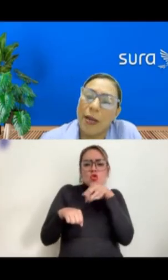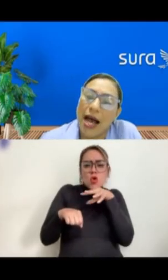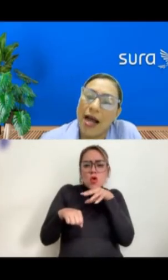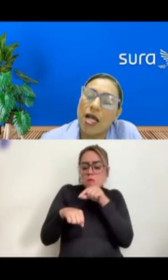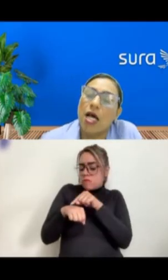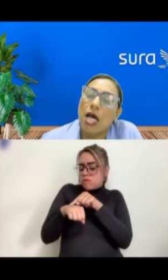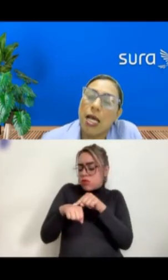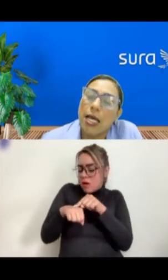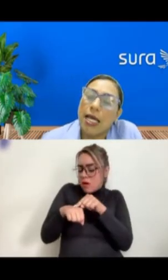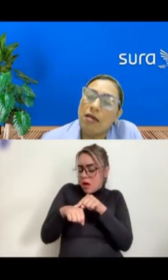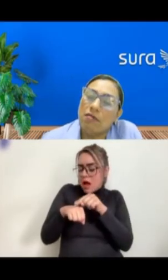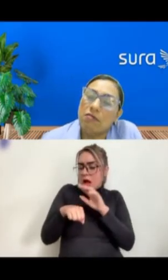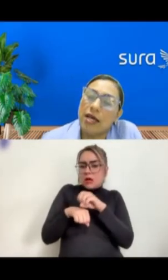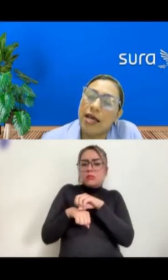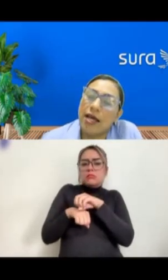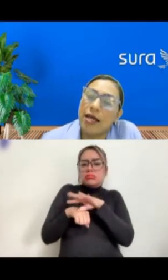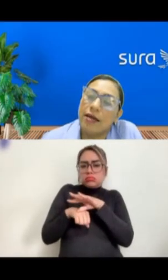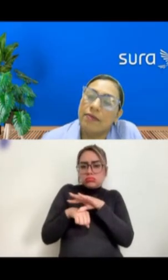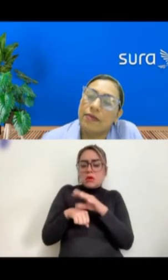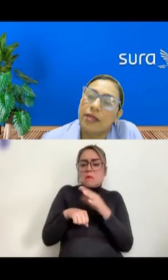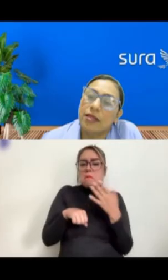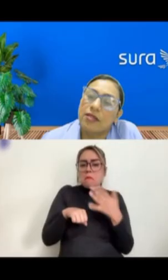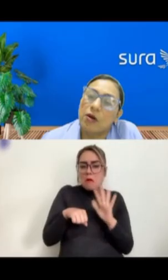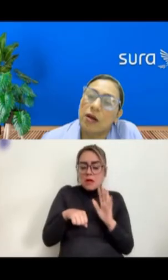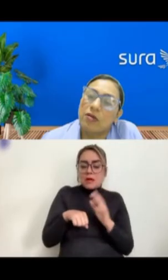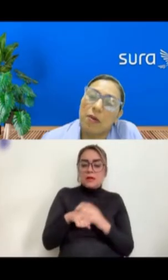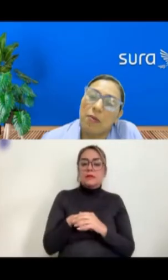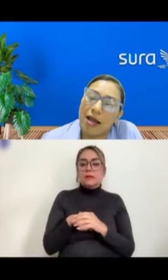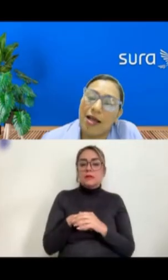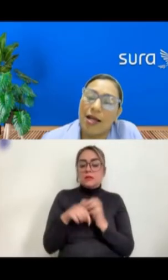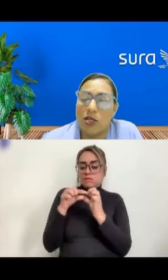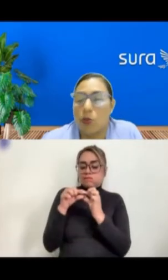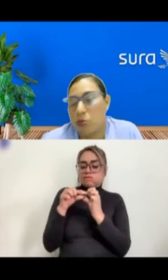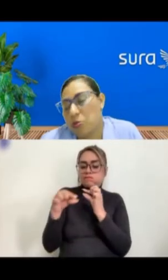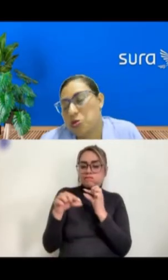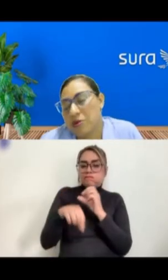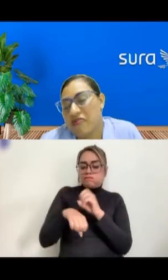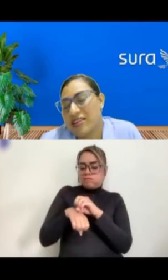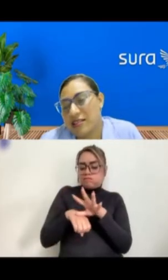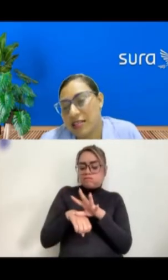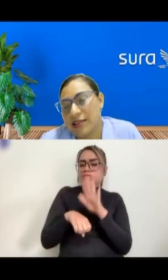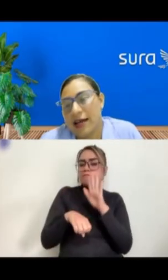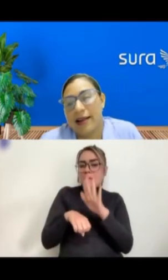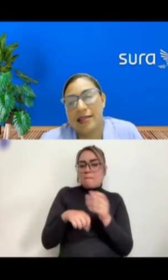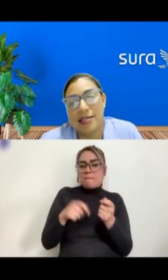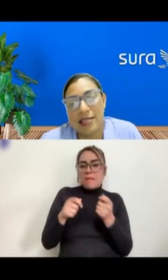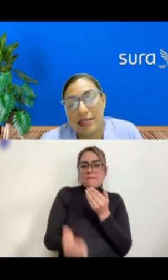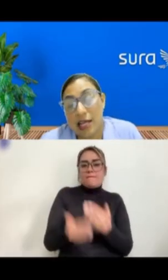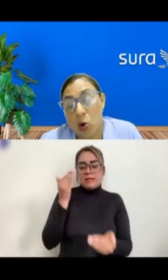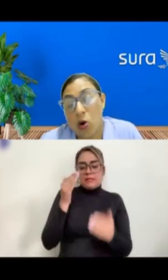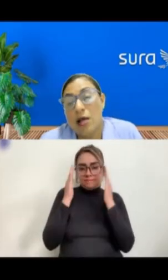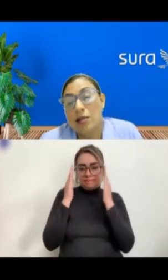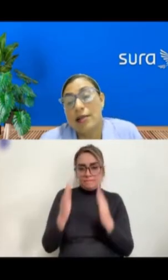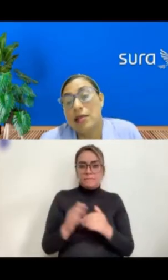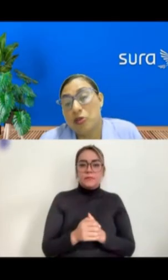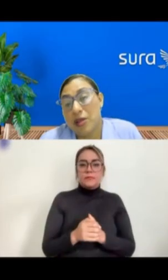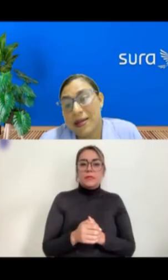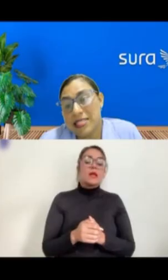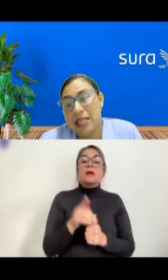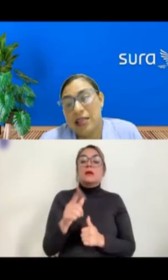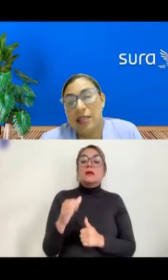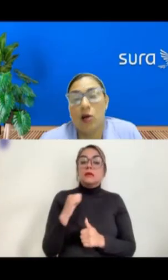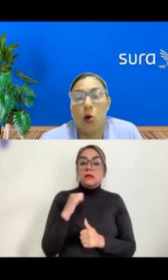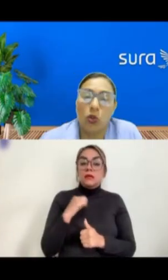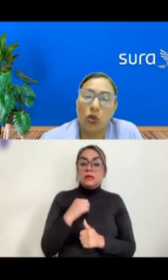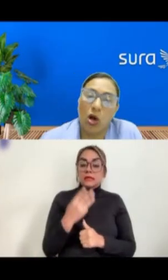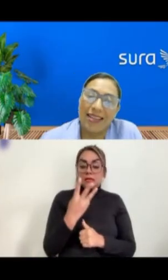rompió un vaso capilar y son hemorragias que son mucho más fáciles de tratar. Es decir, que si tengo 3 tipos